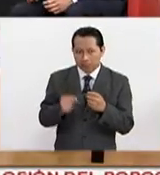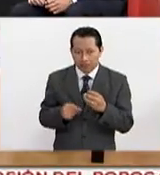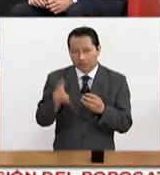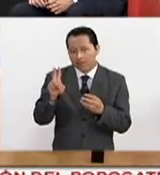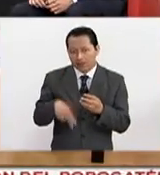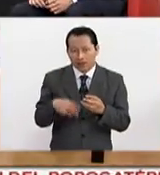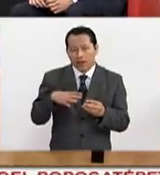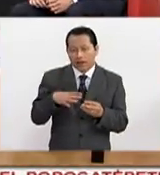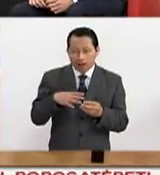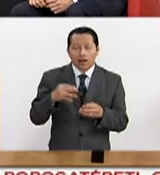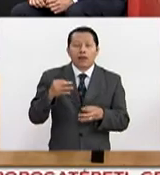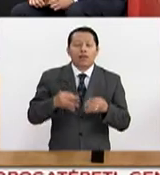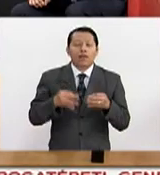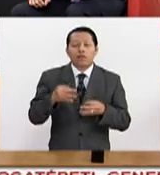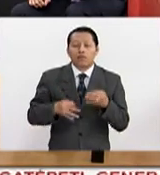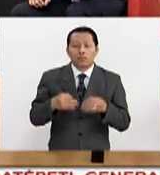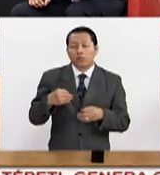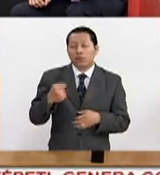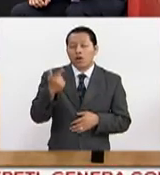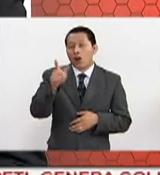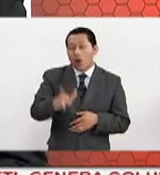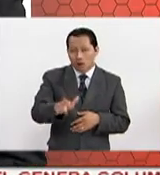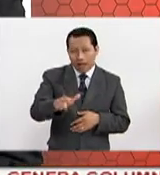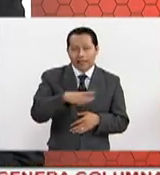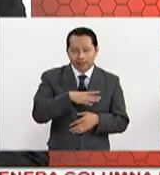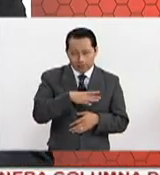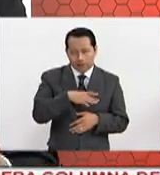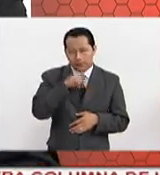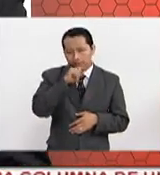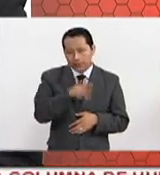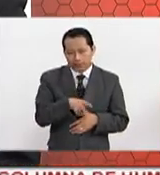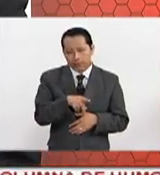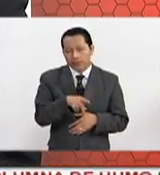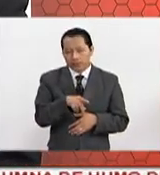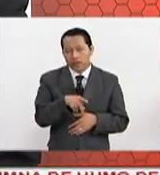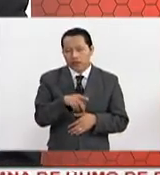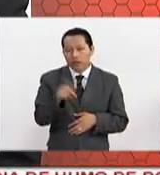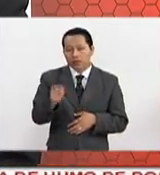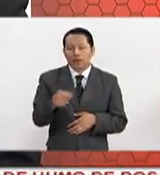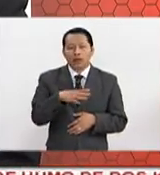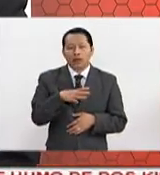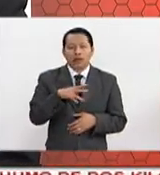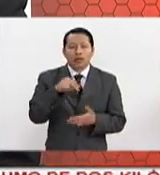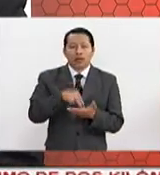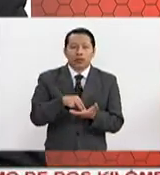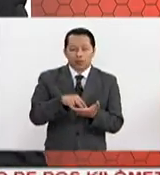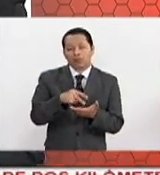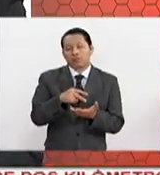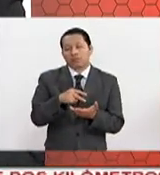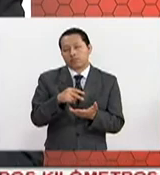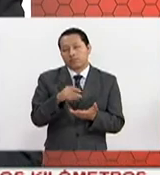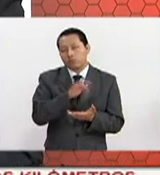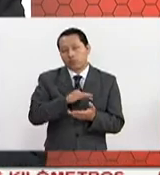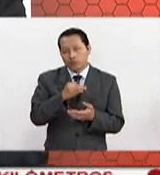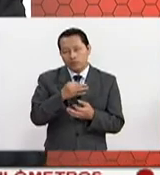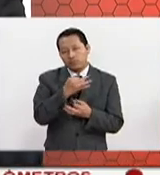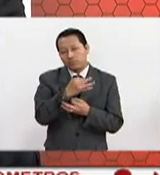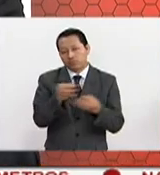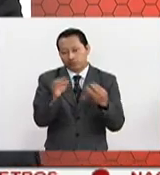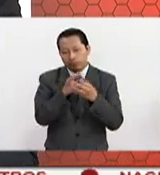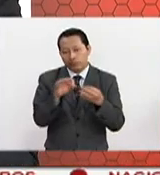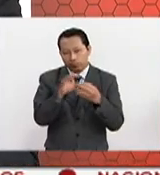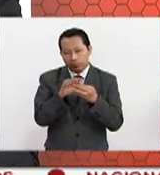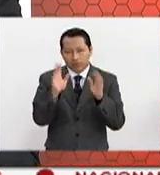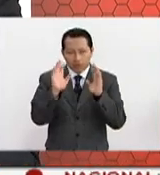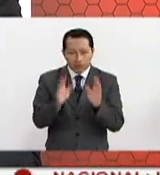acaban de suspender el tribunal para el próximo lunes esta posible comparecencia de Puigdemont en el Congreso para